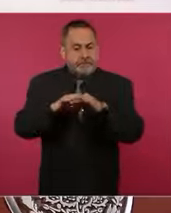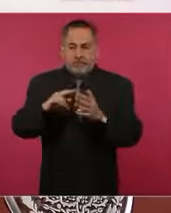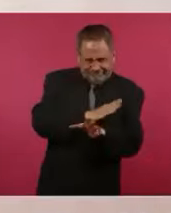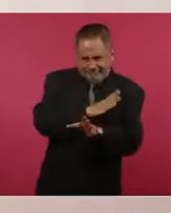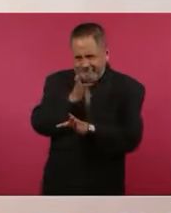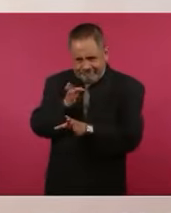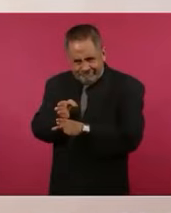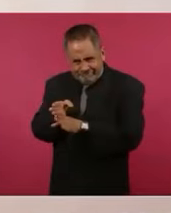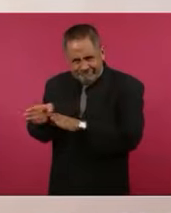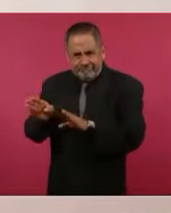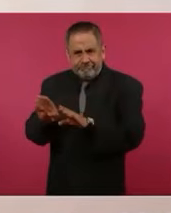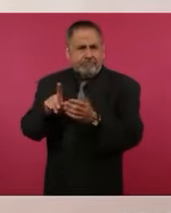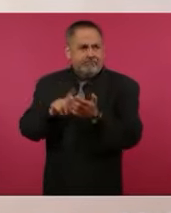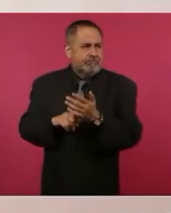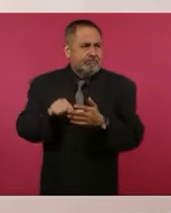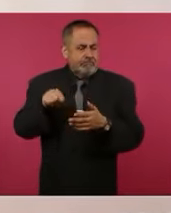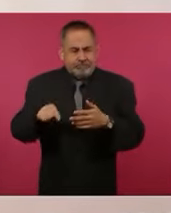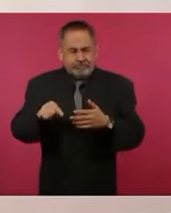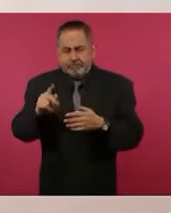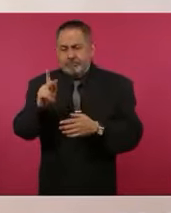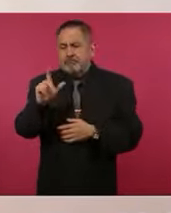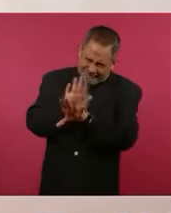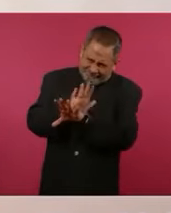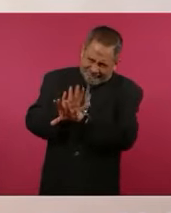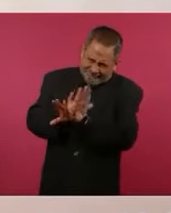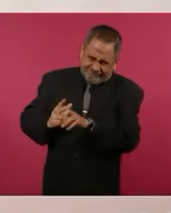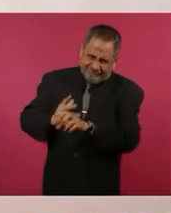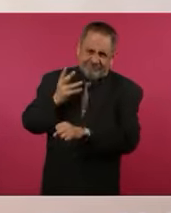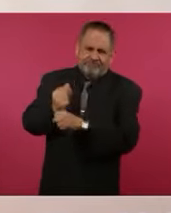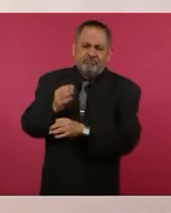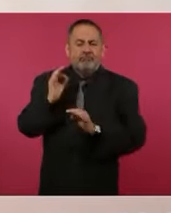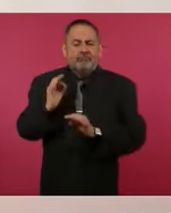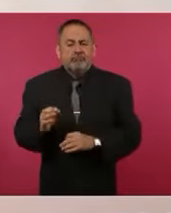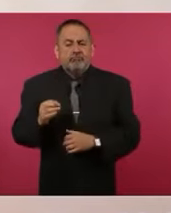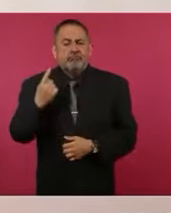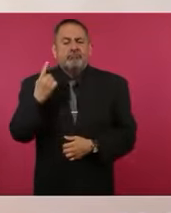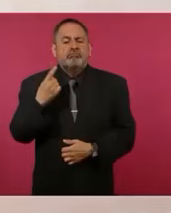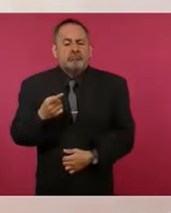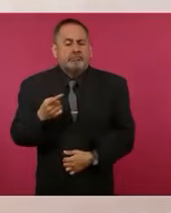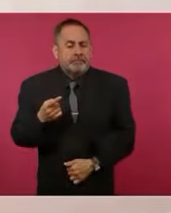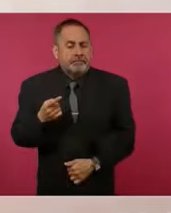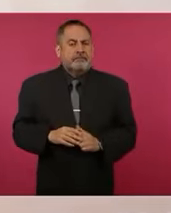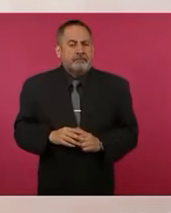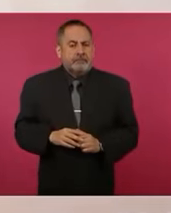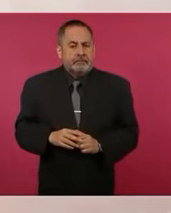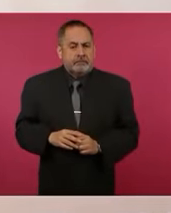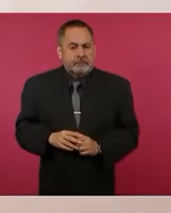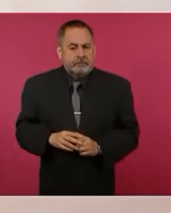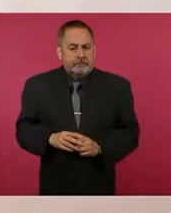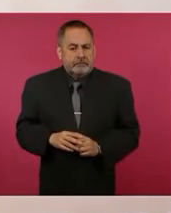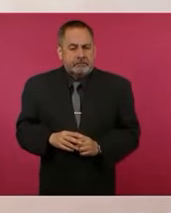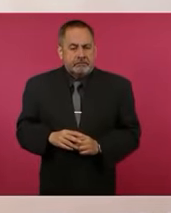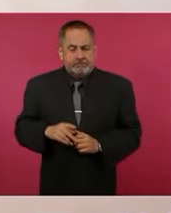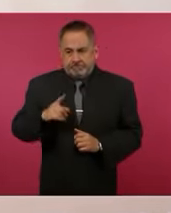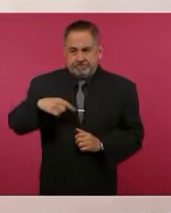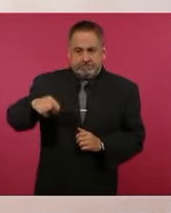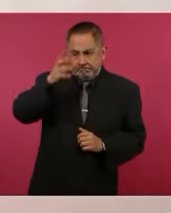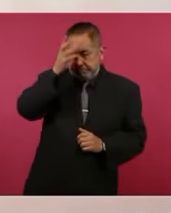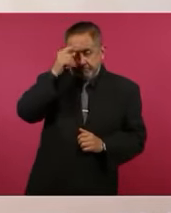reorientar los planes de estudio para que la formación en lo